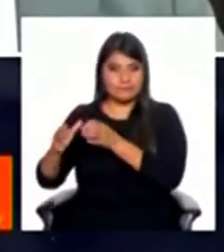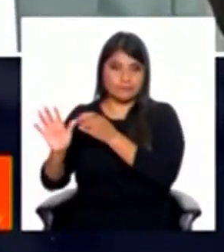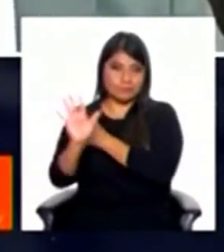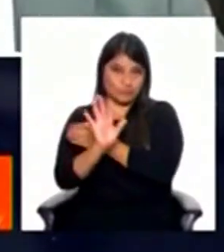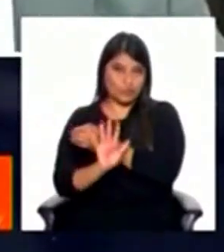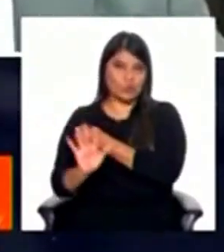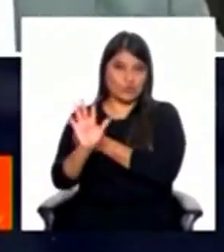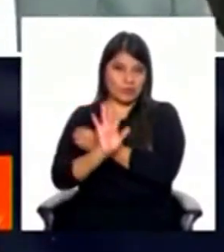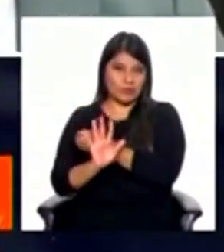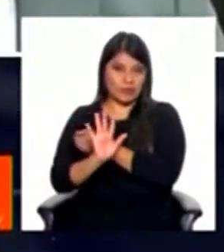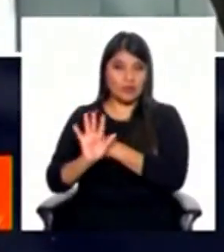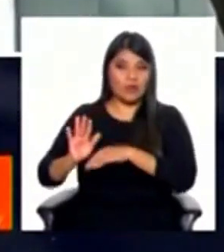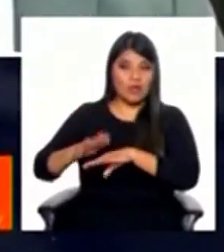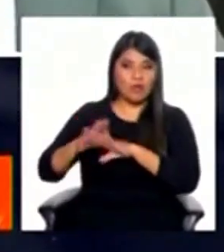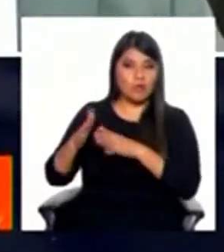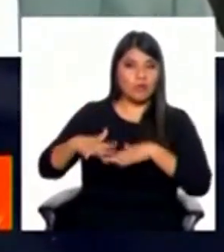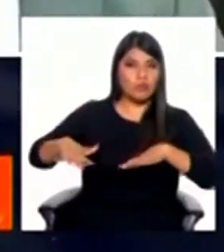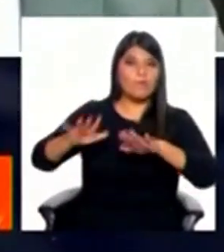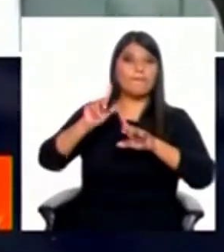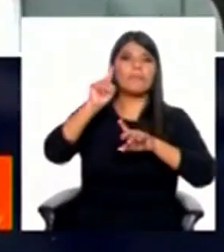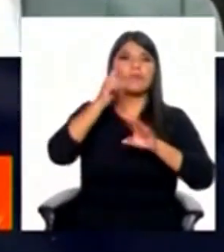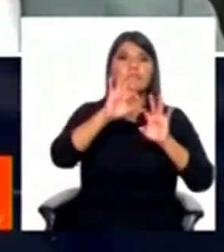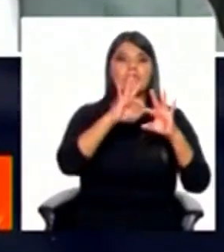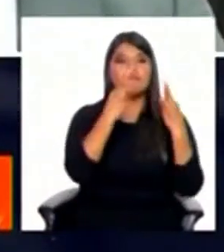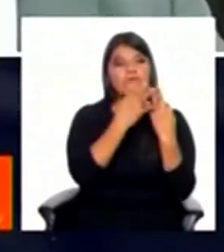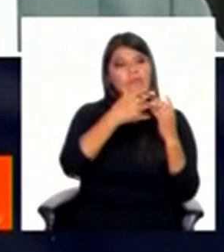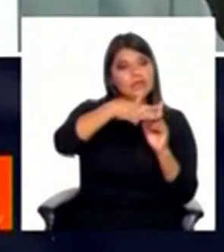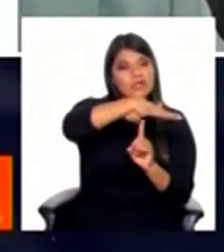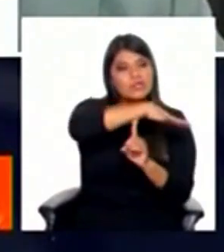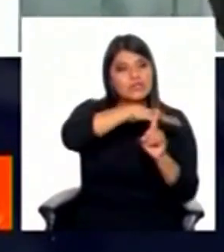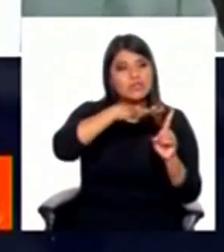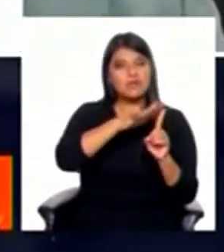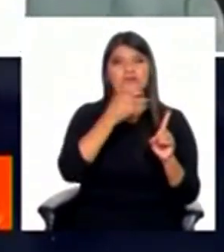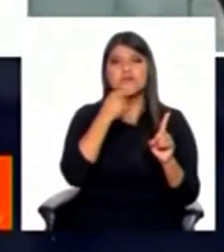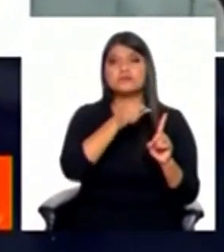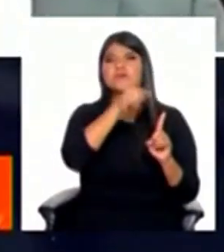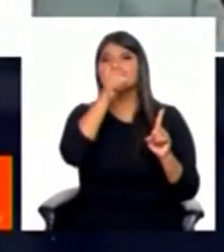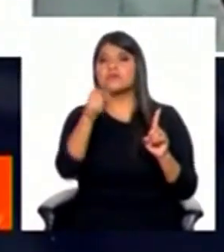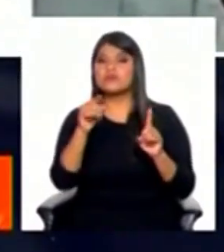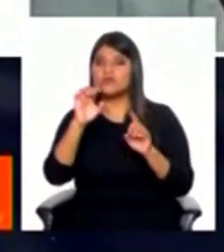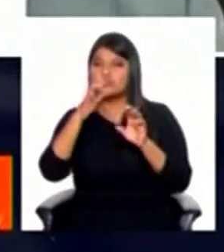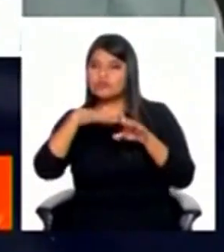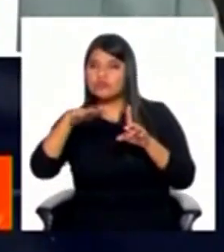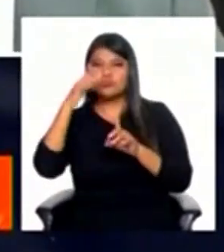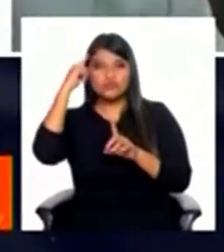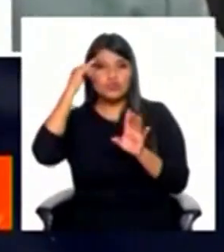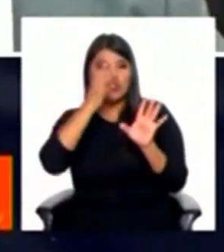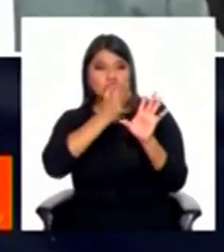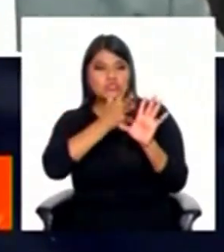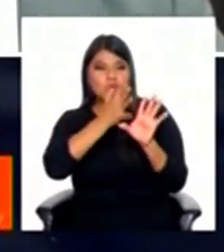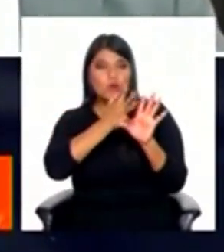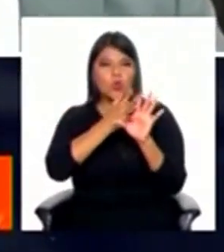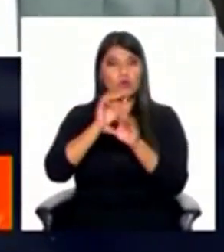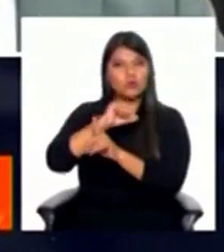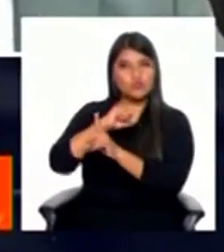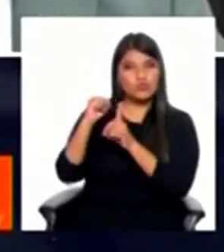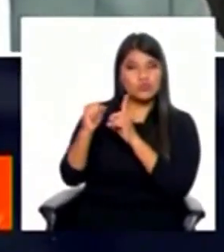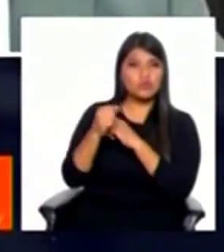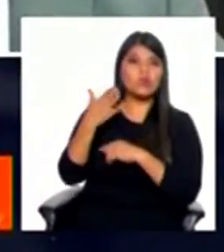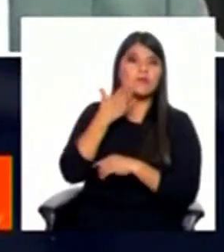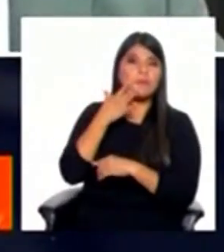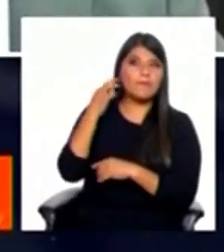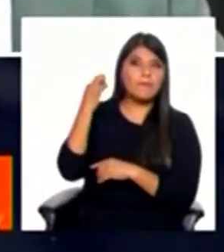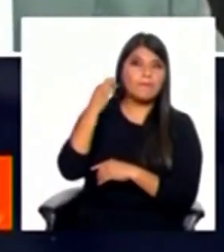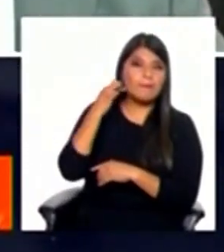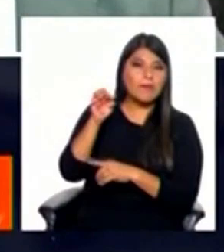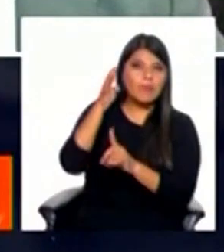en el que tendríamos que evaluar el entorno familiar, el entorno sociofamiliar, las condiciones, las evaluaciones psicológicas, sociales a los familiares de